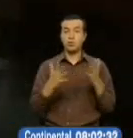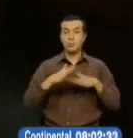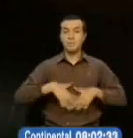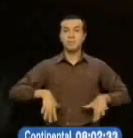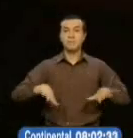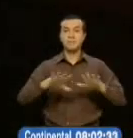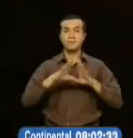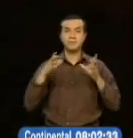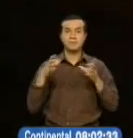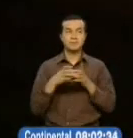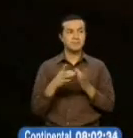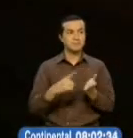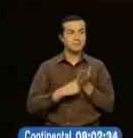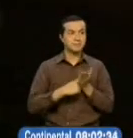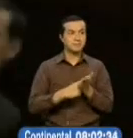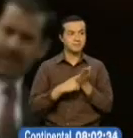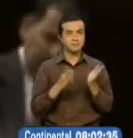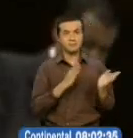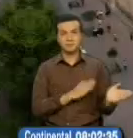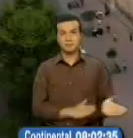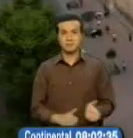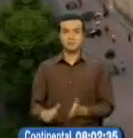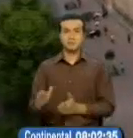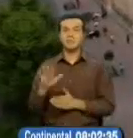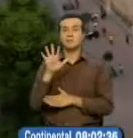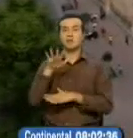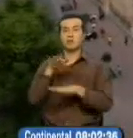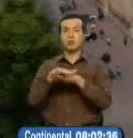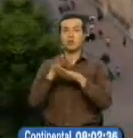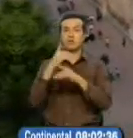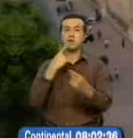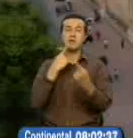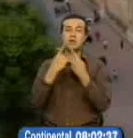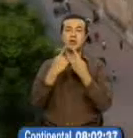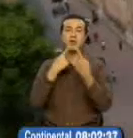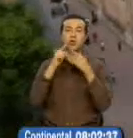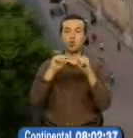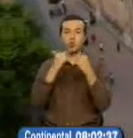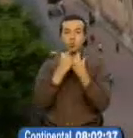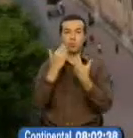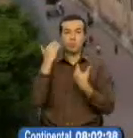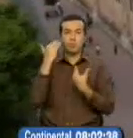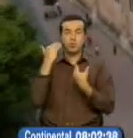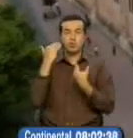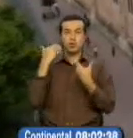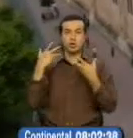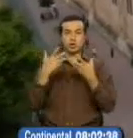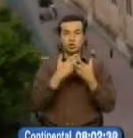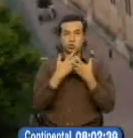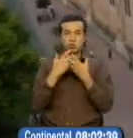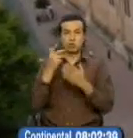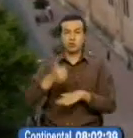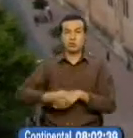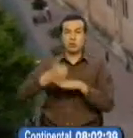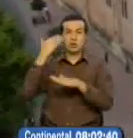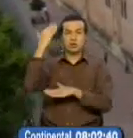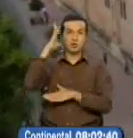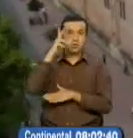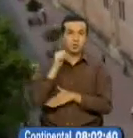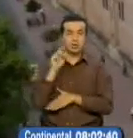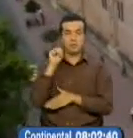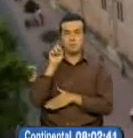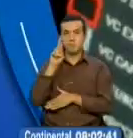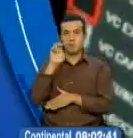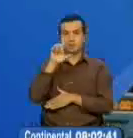Protocolario del Palacio de Carondelet. Y a las 17:00 mantendrá un diálogo con el movimiento Alianza Igualdad, liderado por el alcalde de Cuenca,